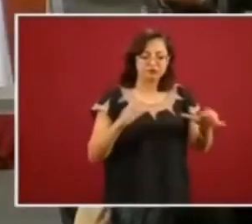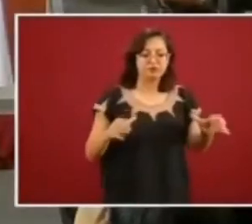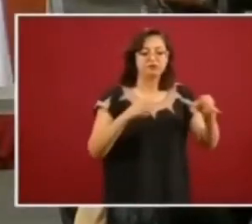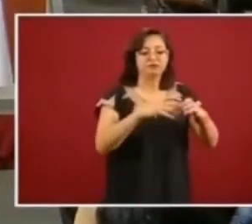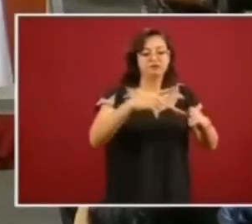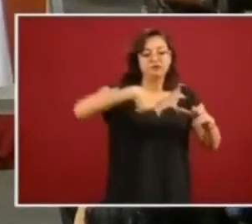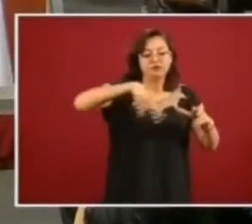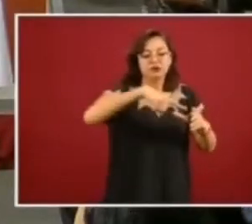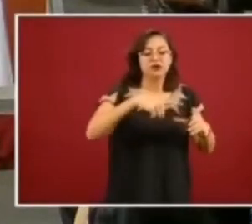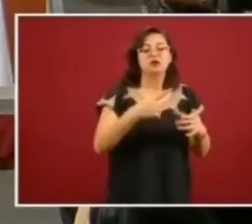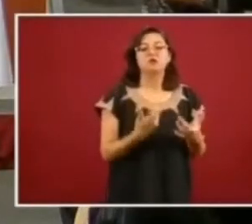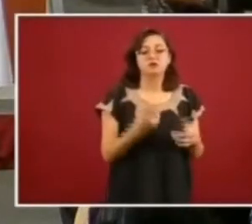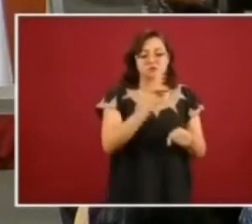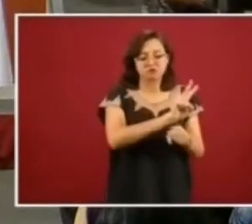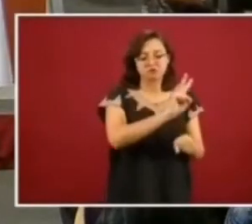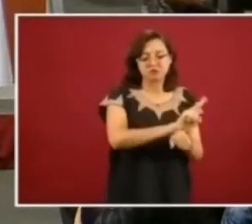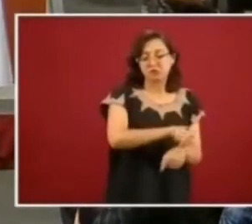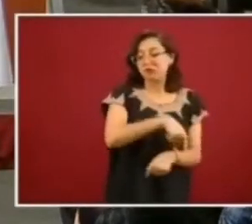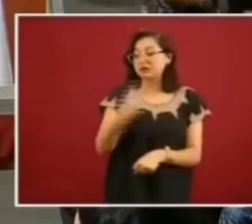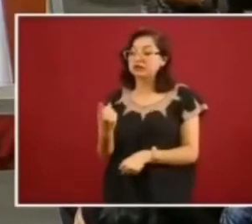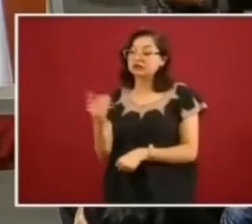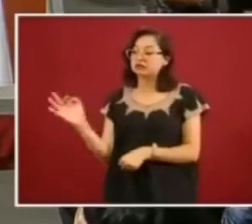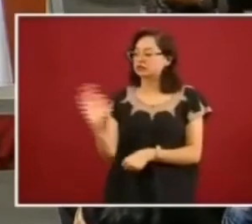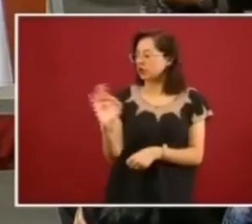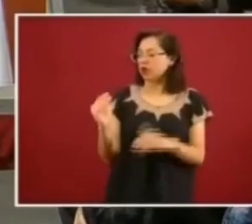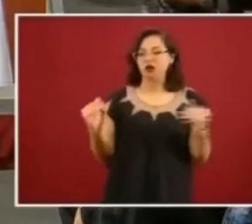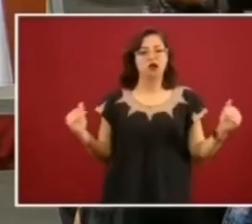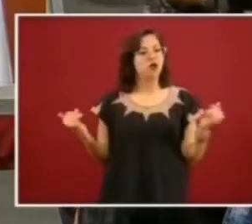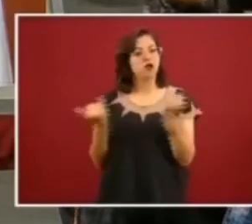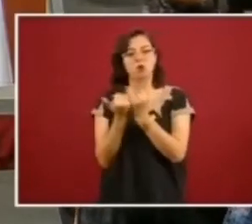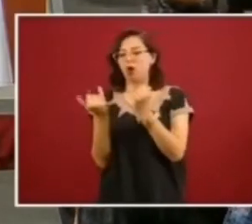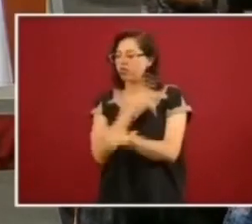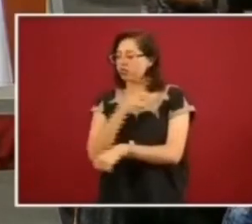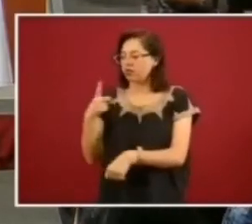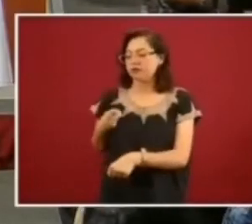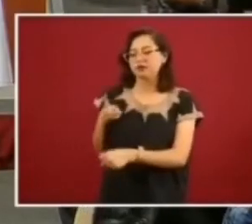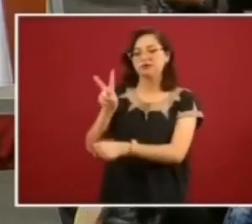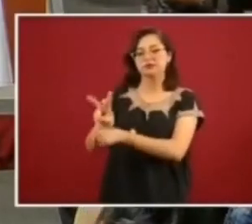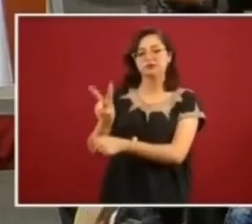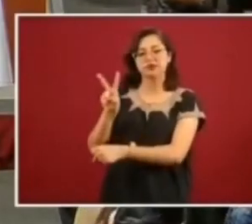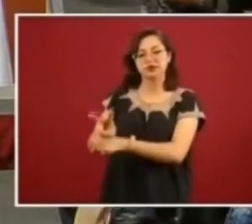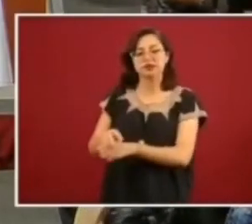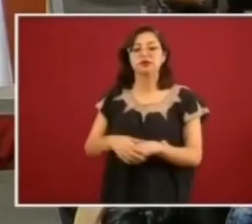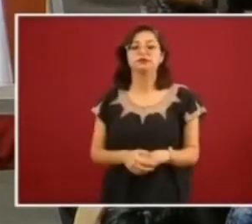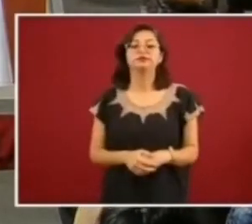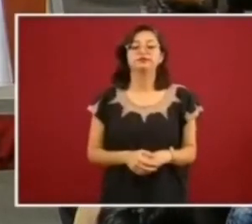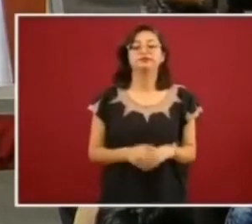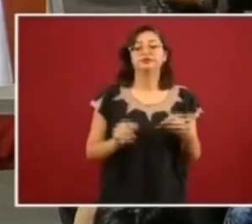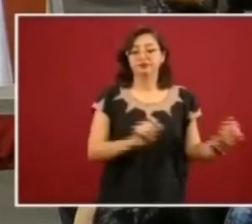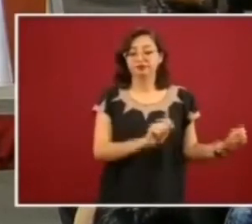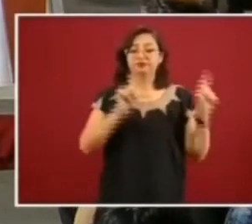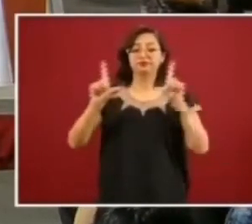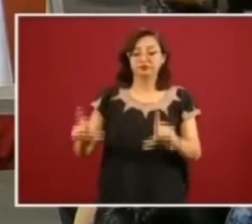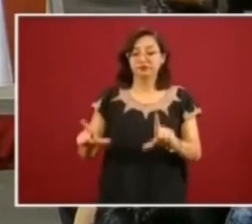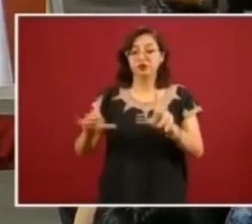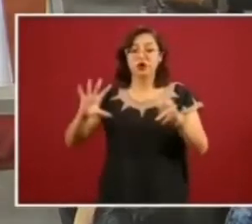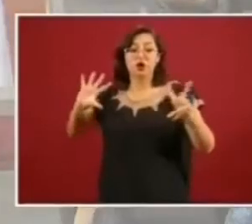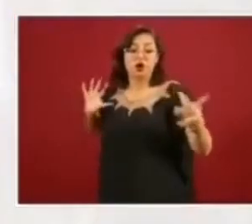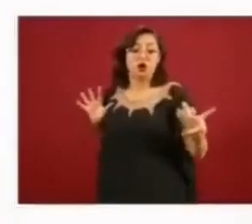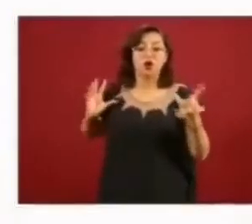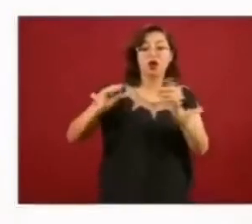y finalmente tenemos la curva epidémica de casos confirmados. La siguiente, en donde tenemos para